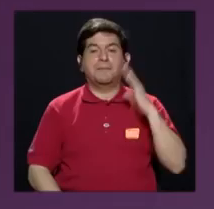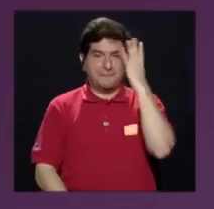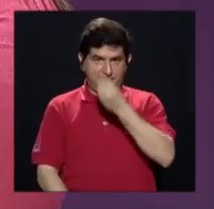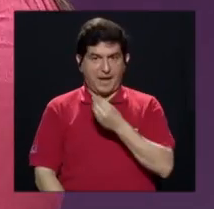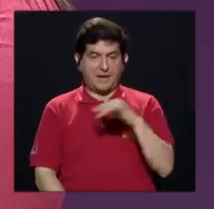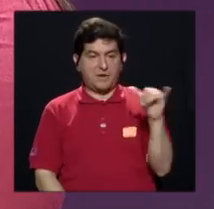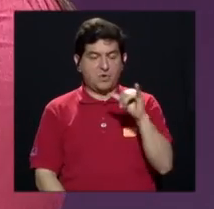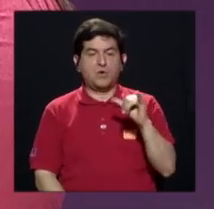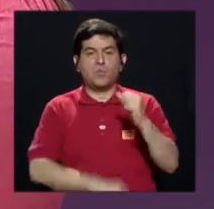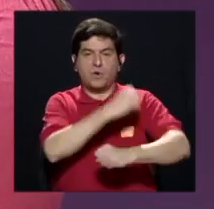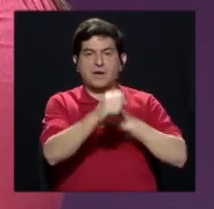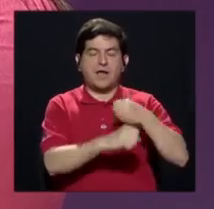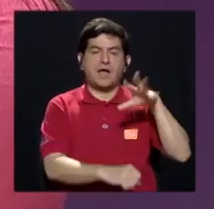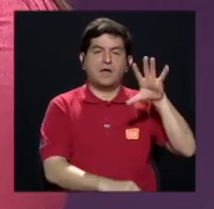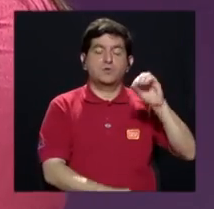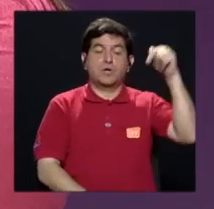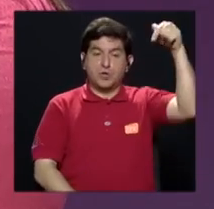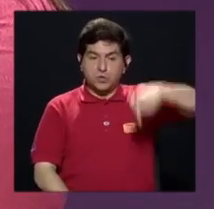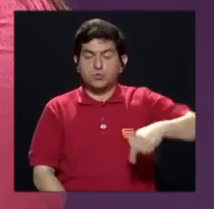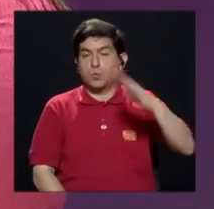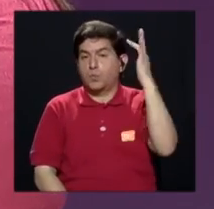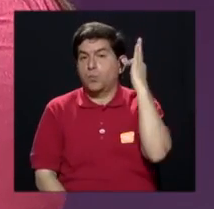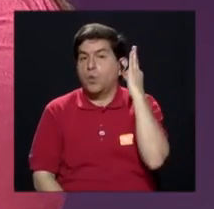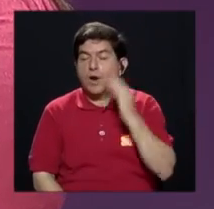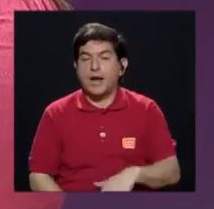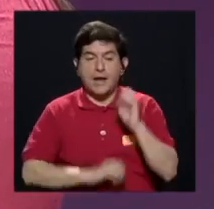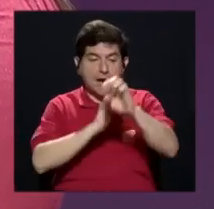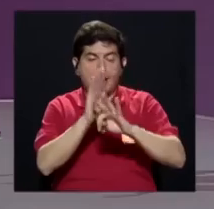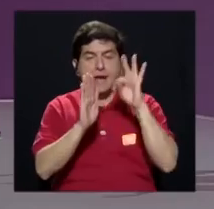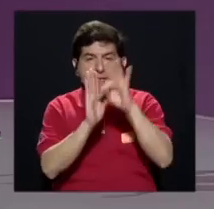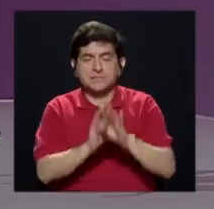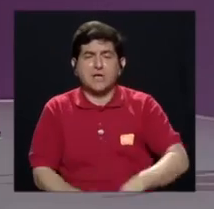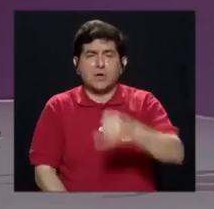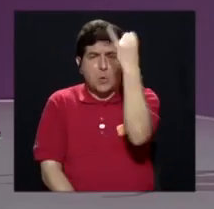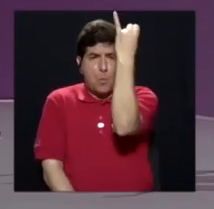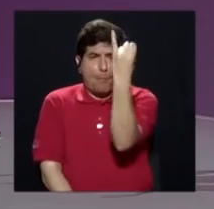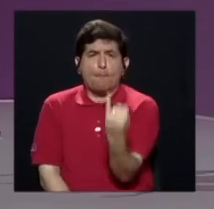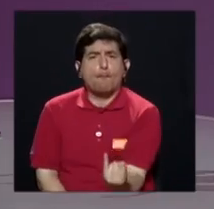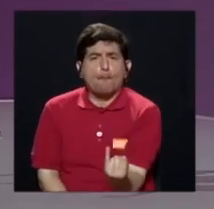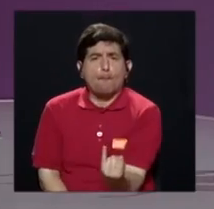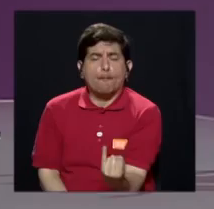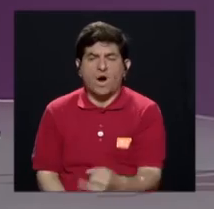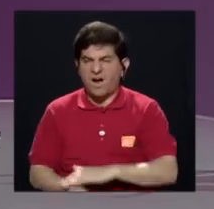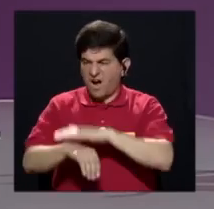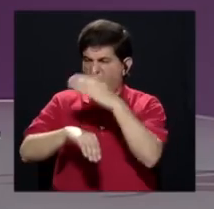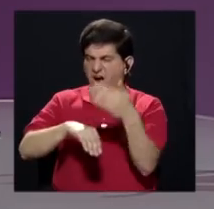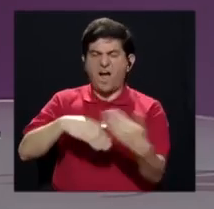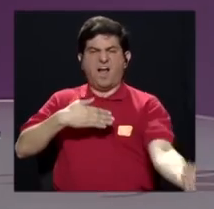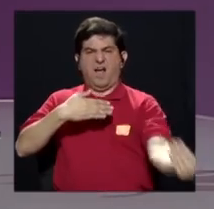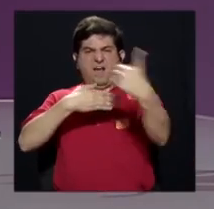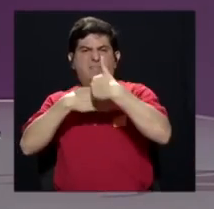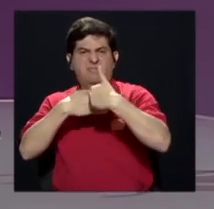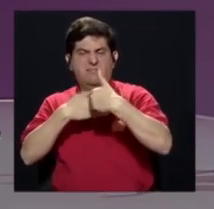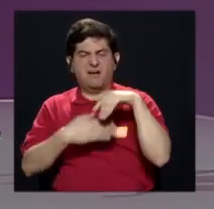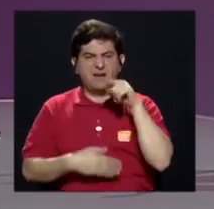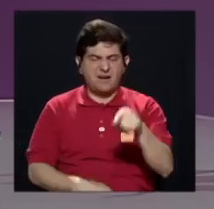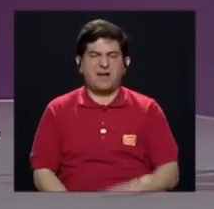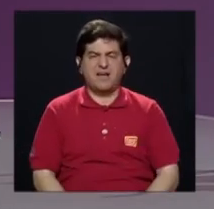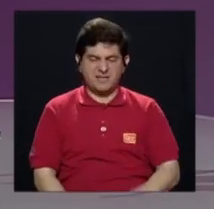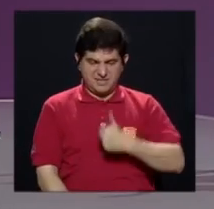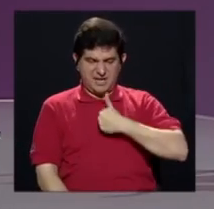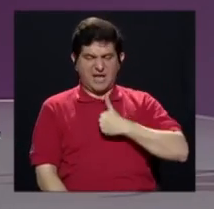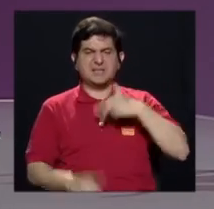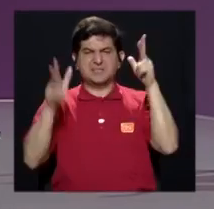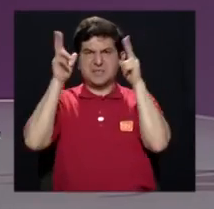igual en los 50s oí que las mujeres el estereotipo de ser escuálidas como el embarazo atenta contra esa auto percepción